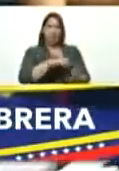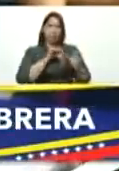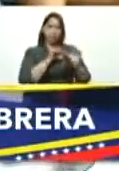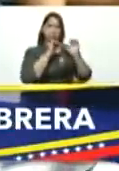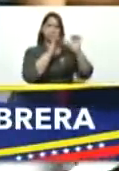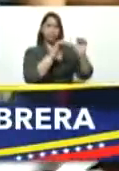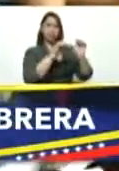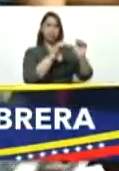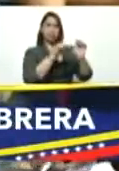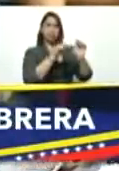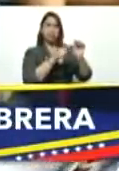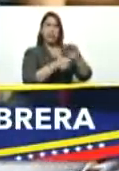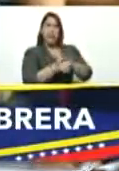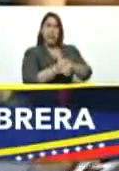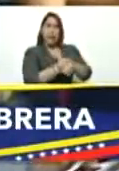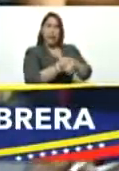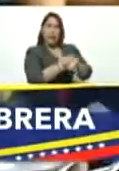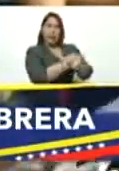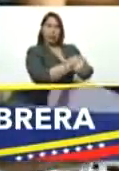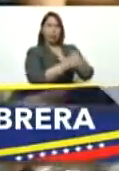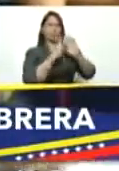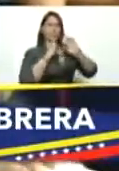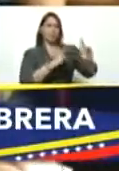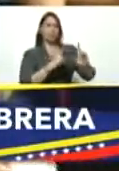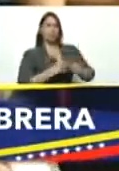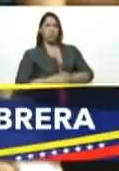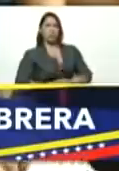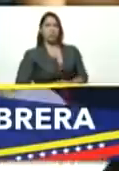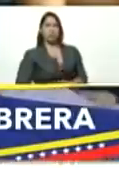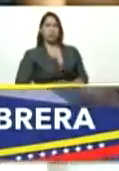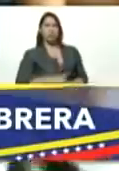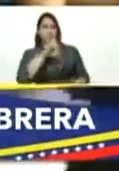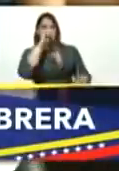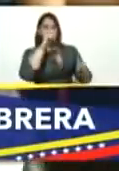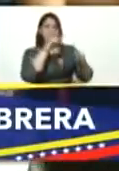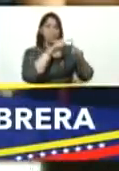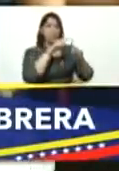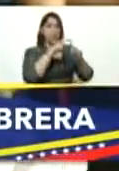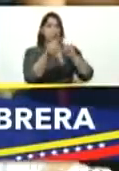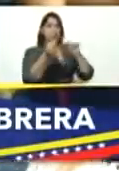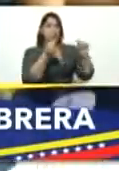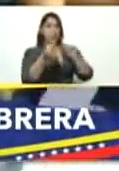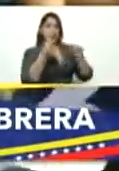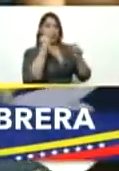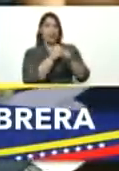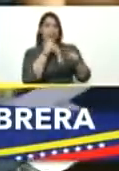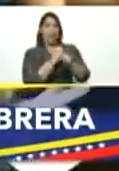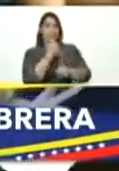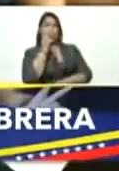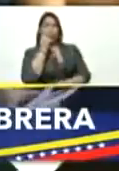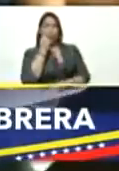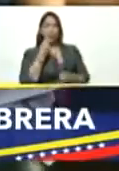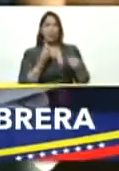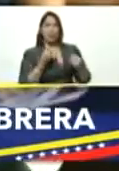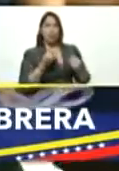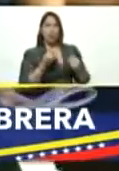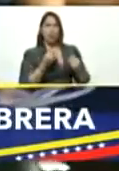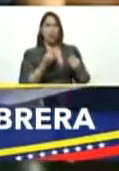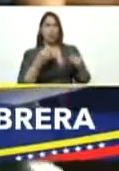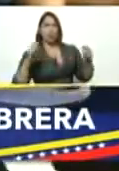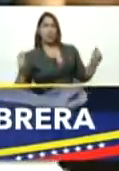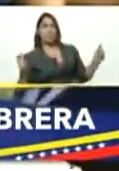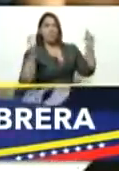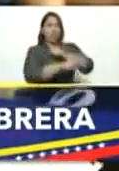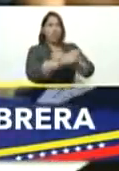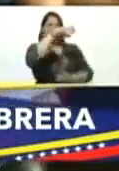lento en la respuesta imparte el debate de la clase obrera es como dar el salto en la transformación del